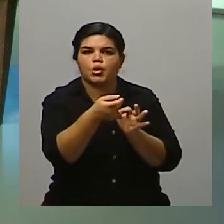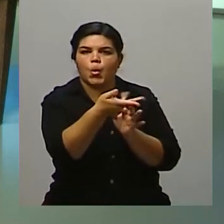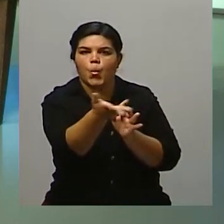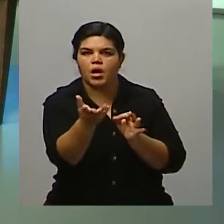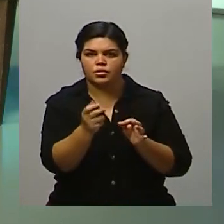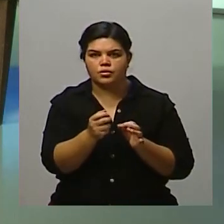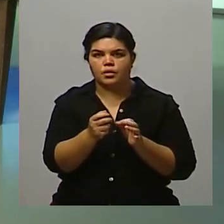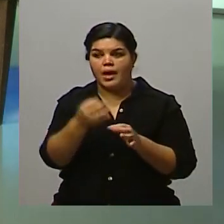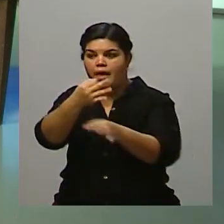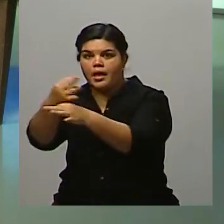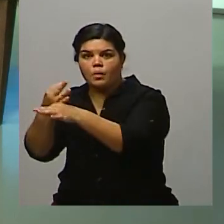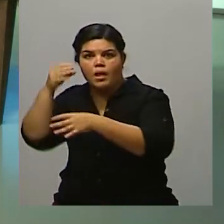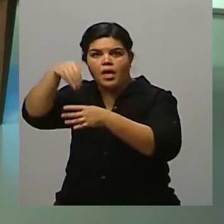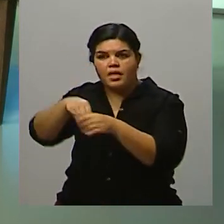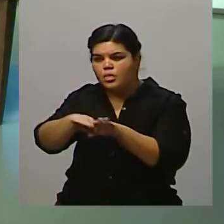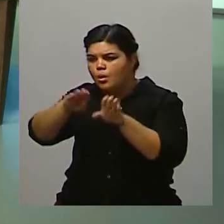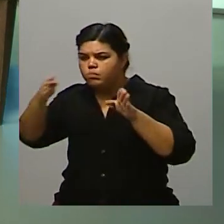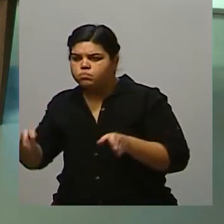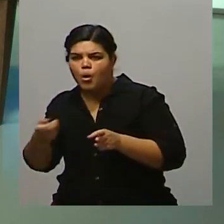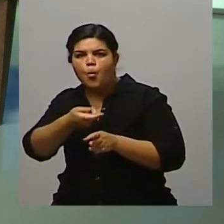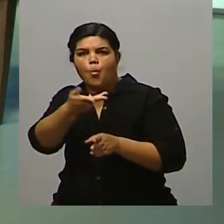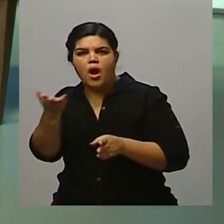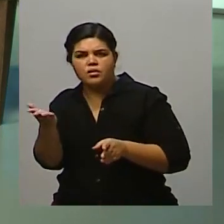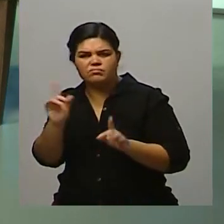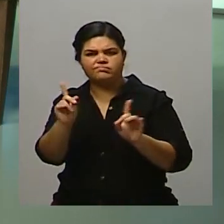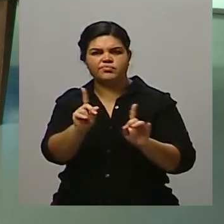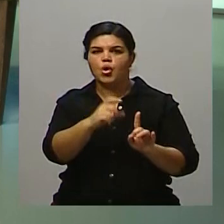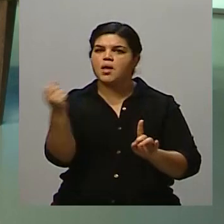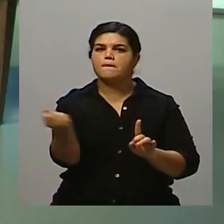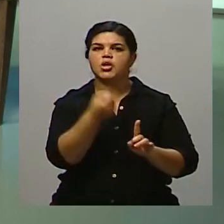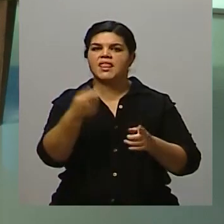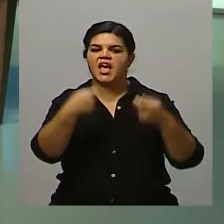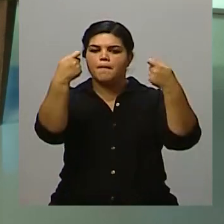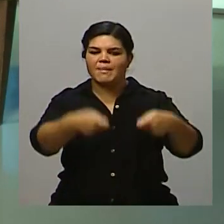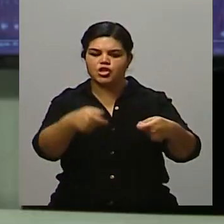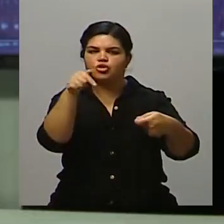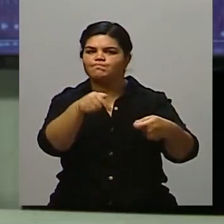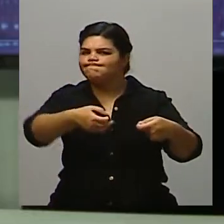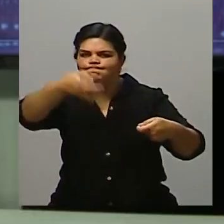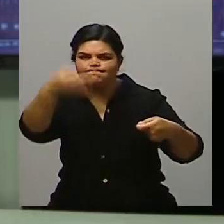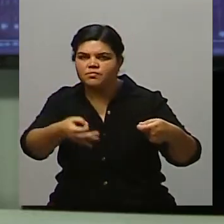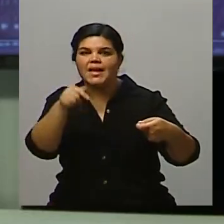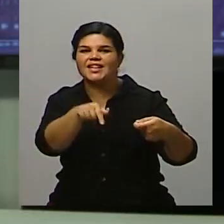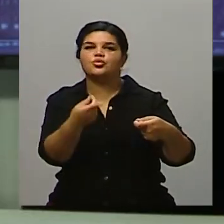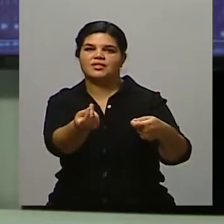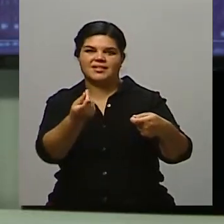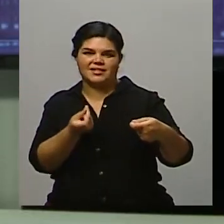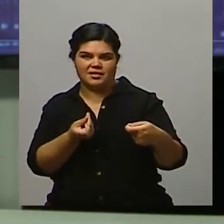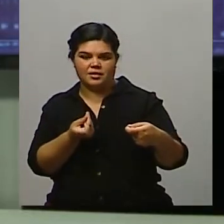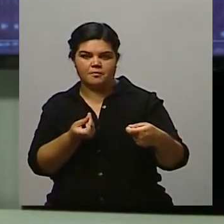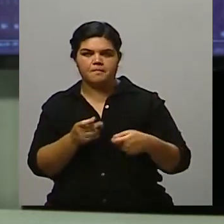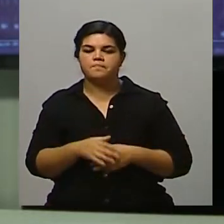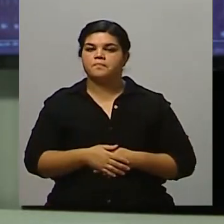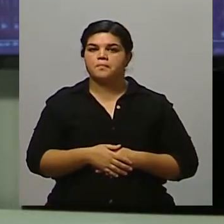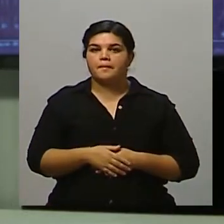escuela, sino que hay también una cuestión de calidad de la inversión. Eso es absolutamente cierto. Es el hecho de, el verdadero